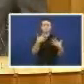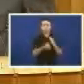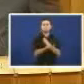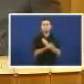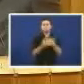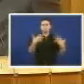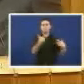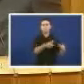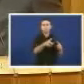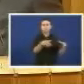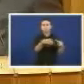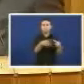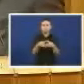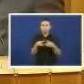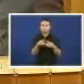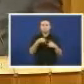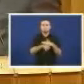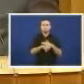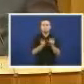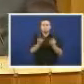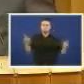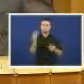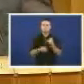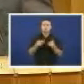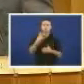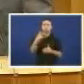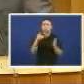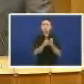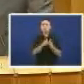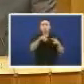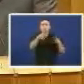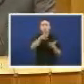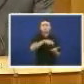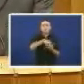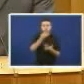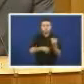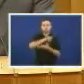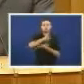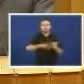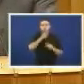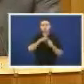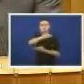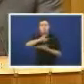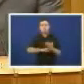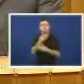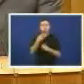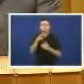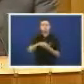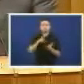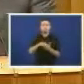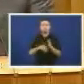no presente ano ao redor de 4.000 explotacións asinarán o contrato de explotación sustentável en o período de